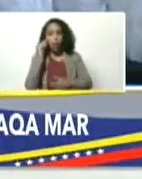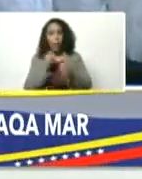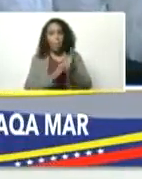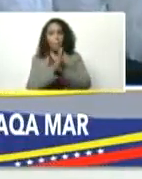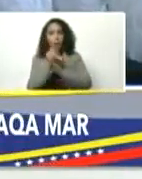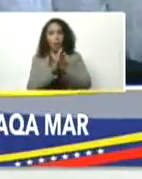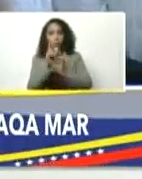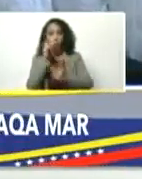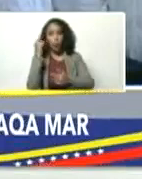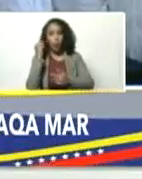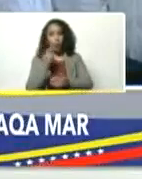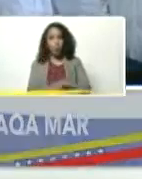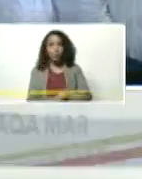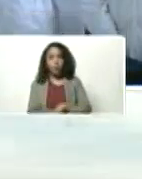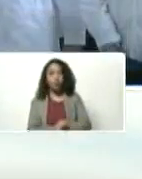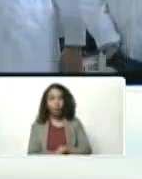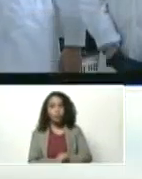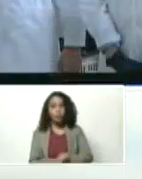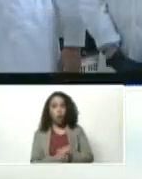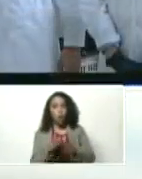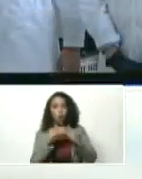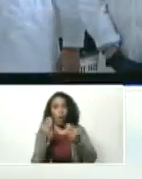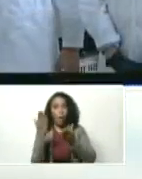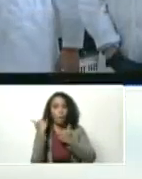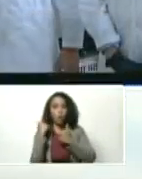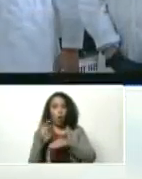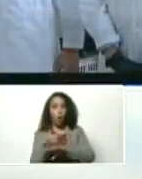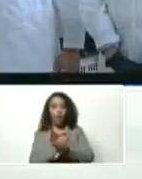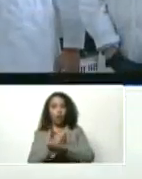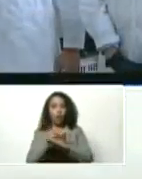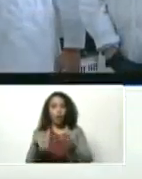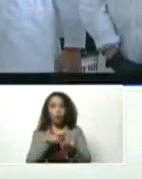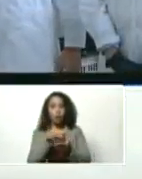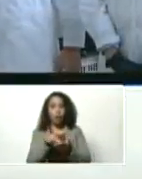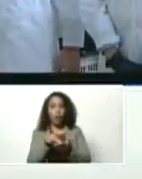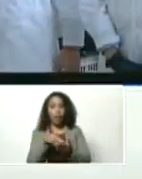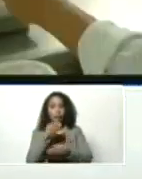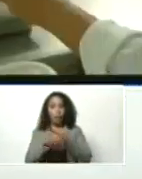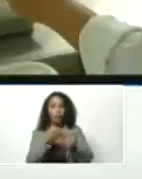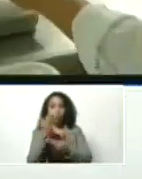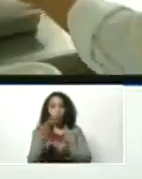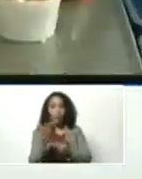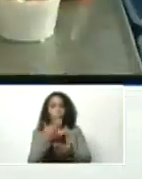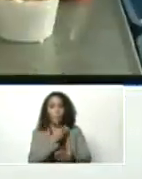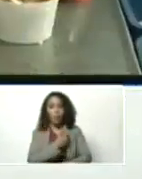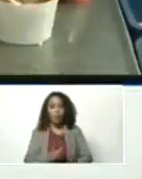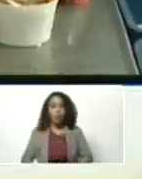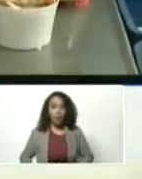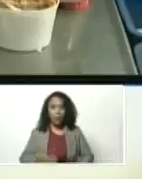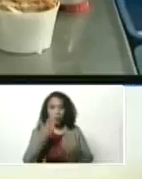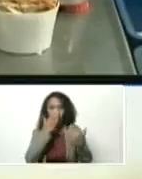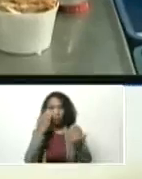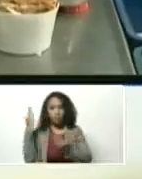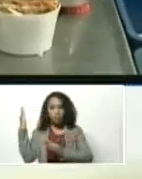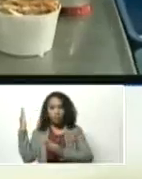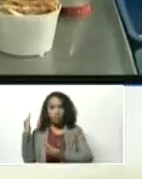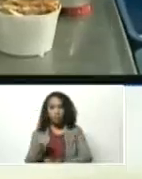emprendedores, las pymes, con todo el apoyo del gobierno nacional liderizado por usted. Presidente, adelante.